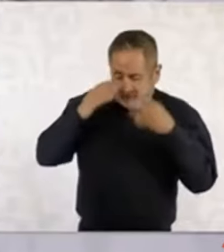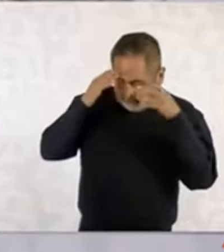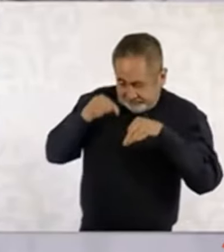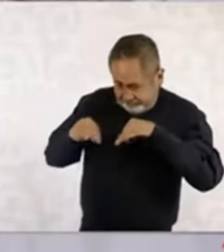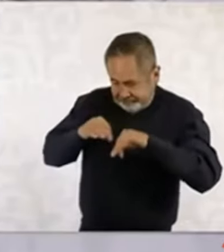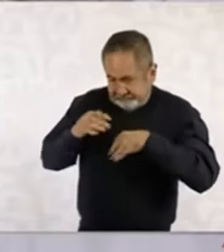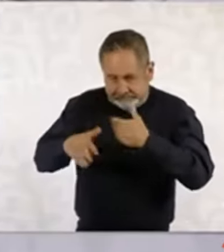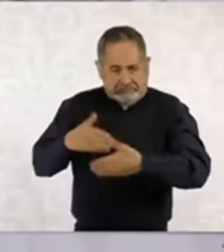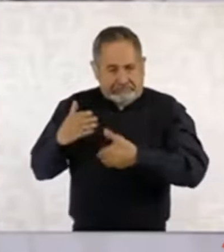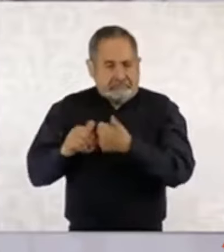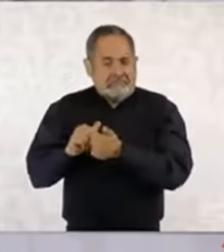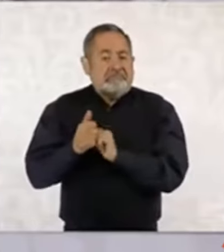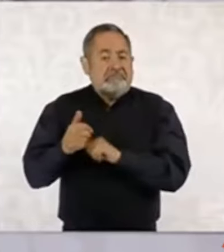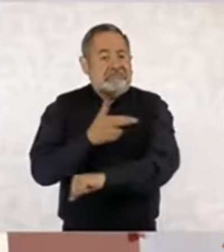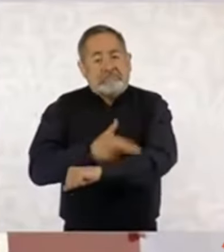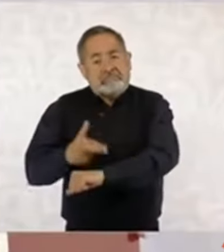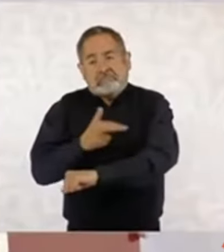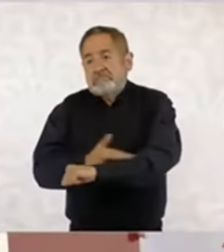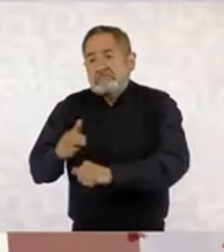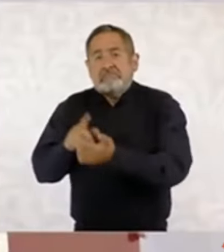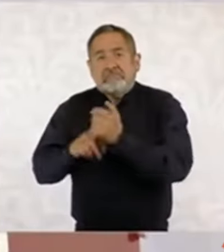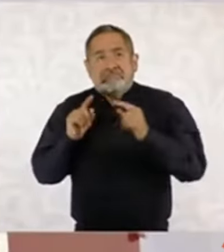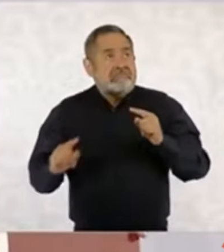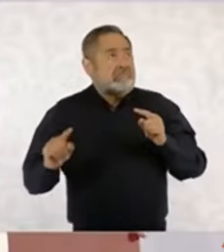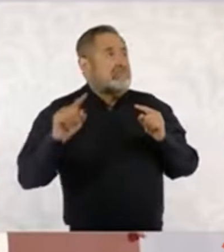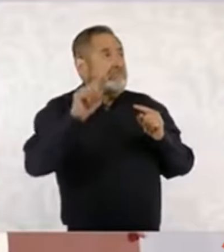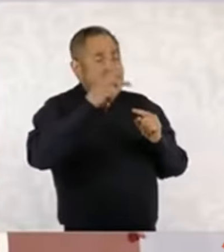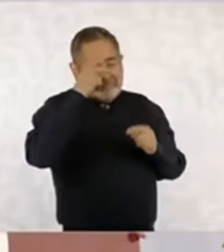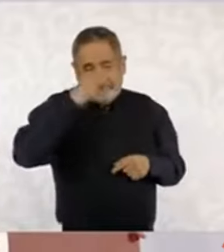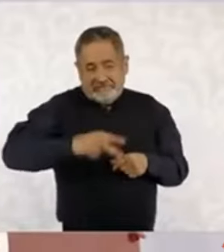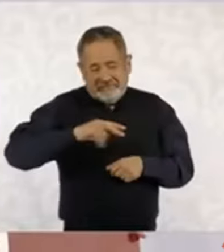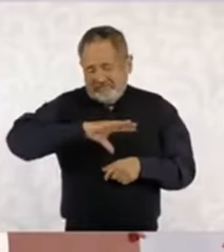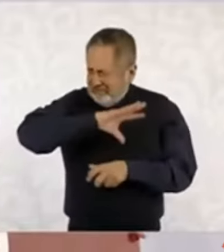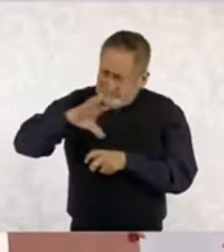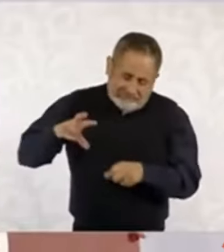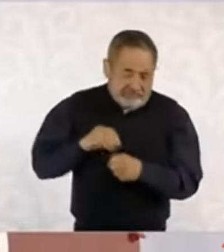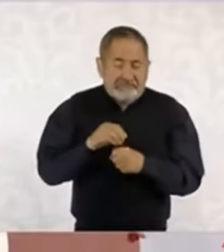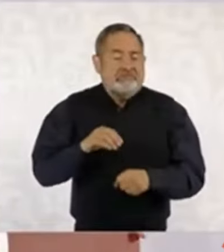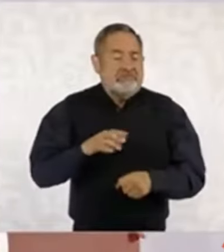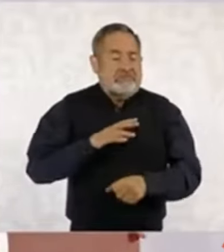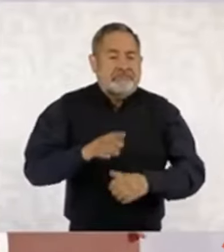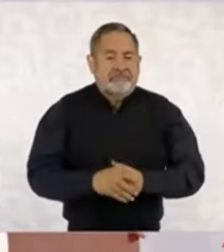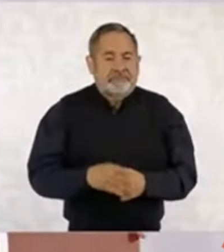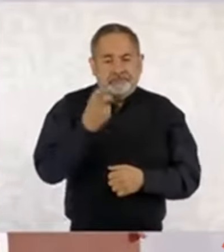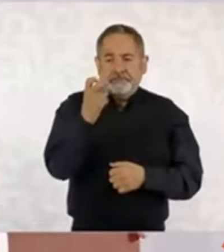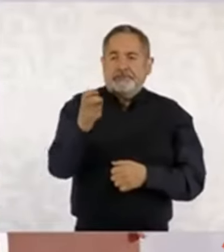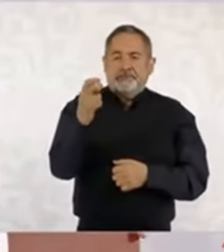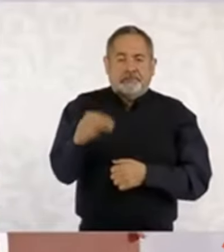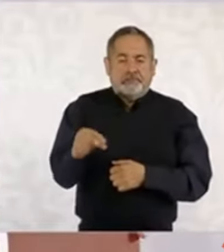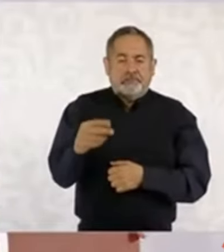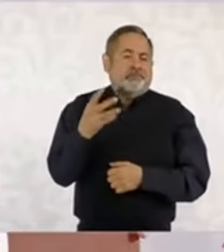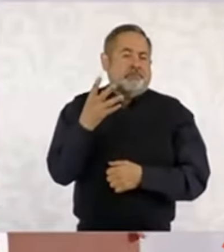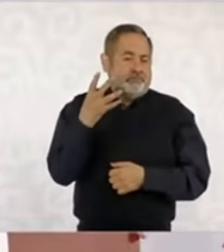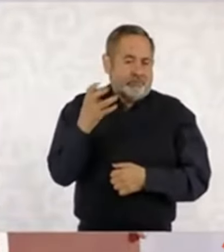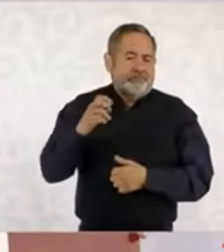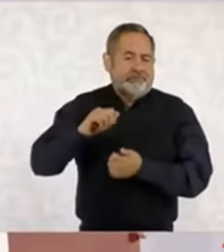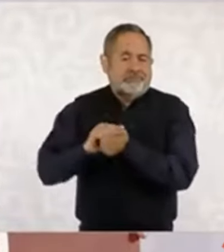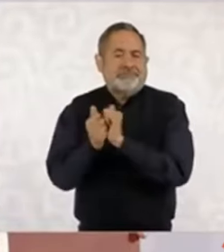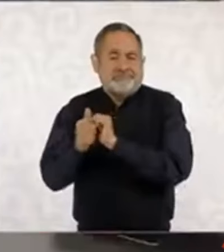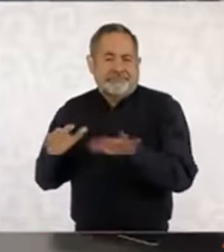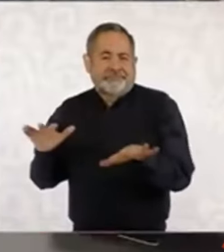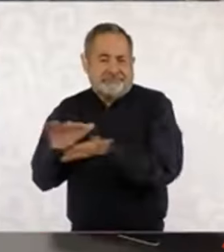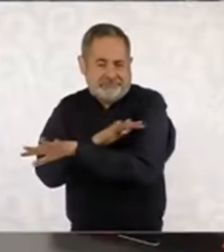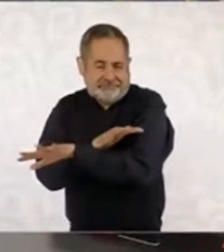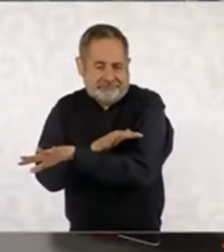seguridad en todos los rincones de México. A eso le llamamos la cuarta transformación. Y es un